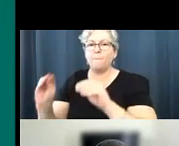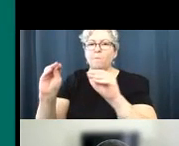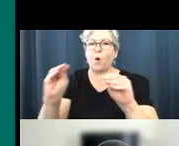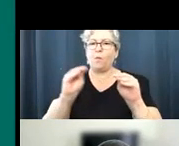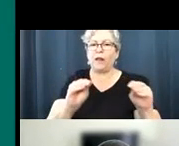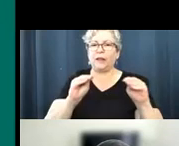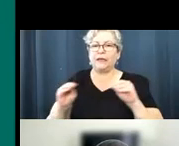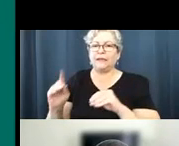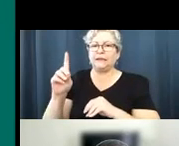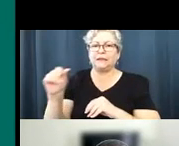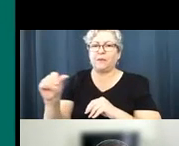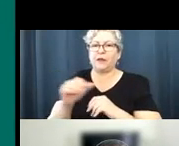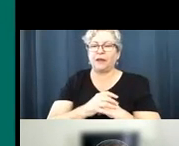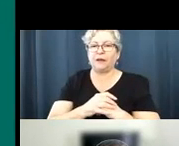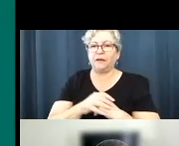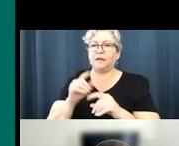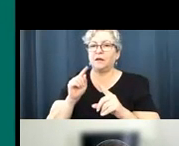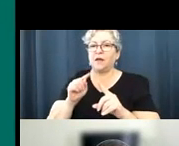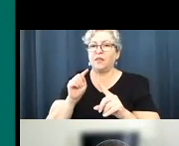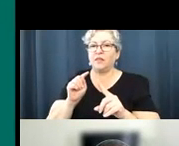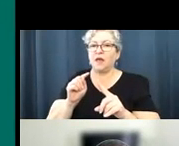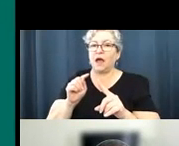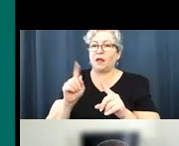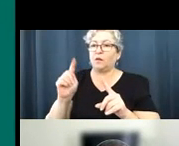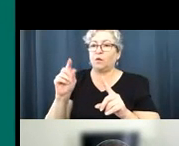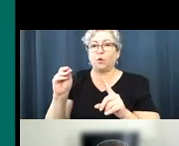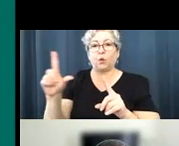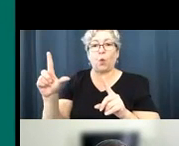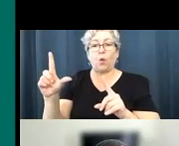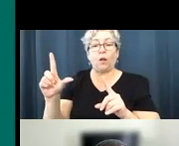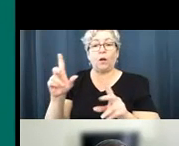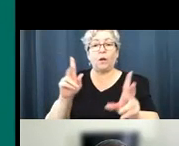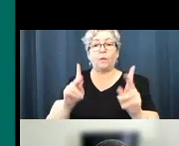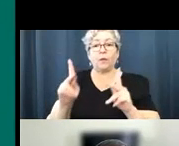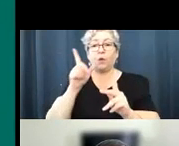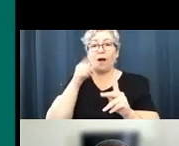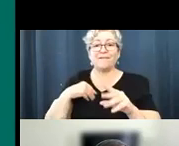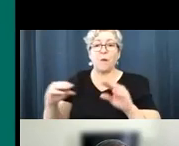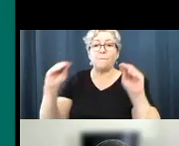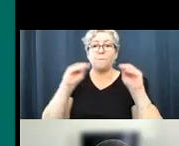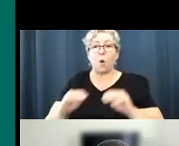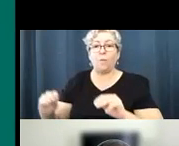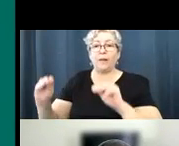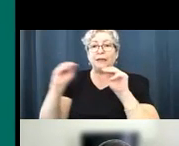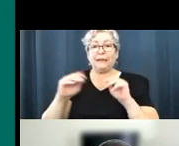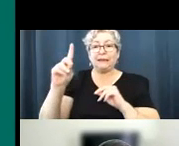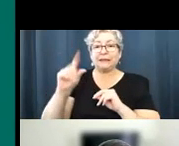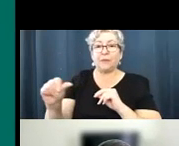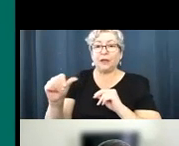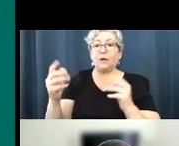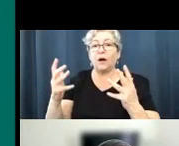es la discapacidad de movilidad. Y las dos personas con la discapacidad de